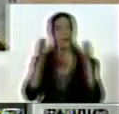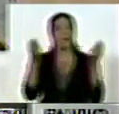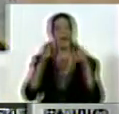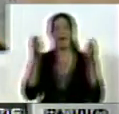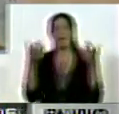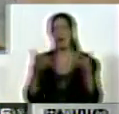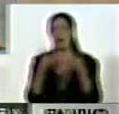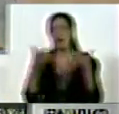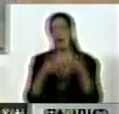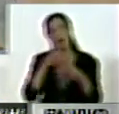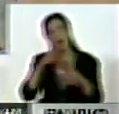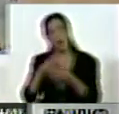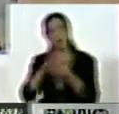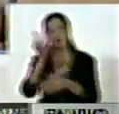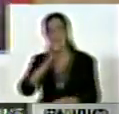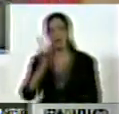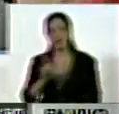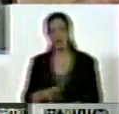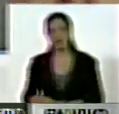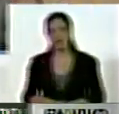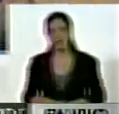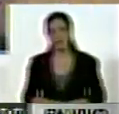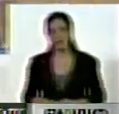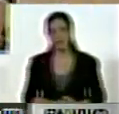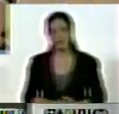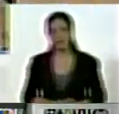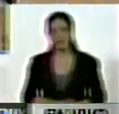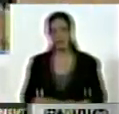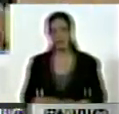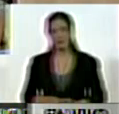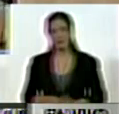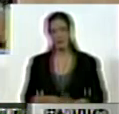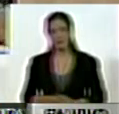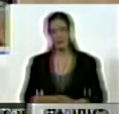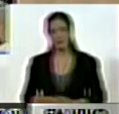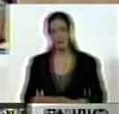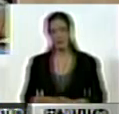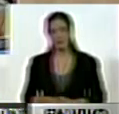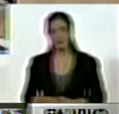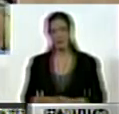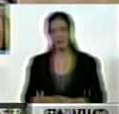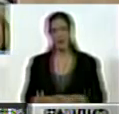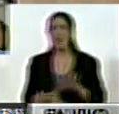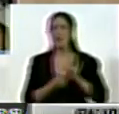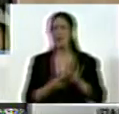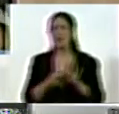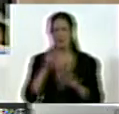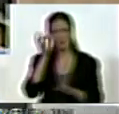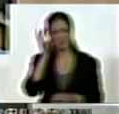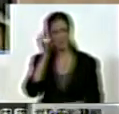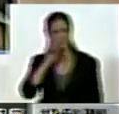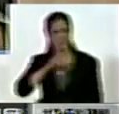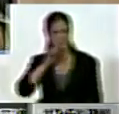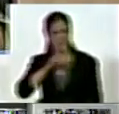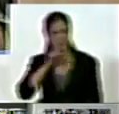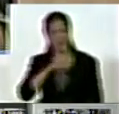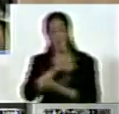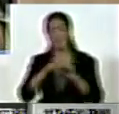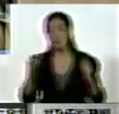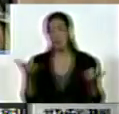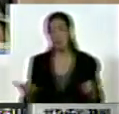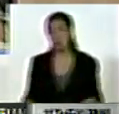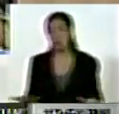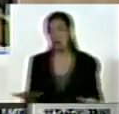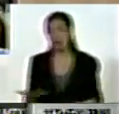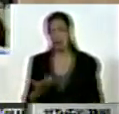guerra contra nuestro país, montado en absolutamente falsedades. Y ahora,